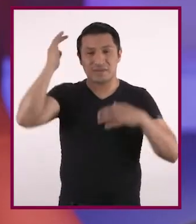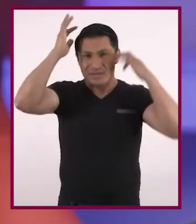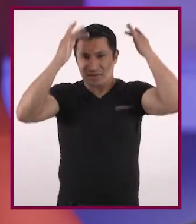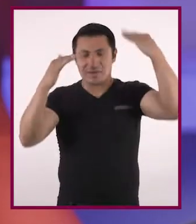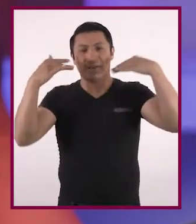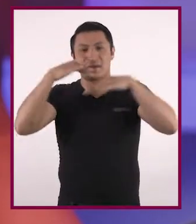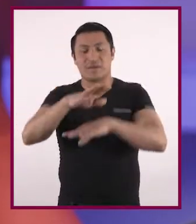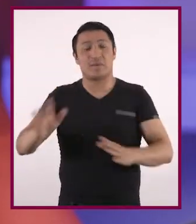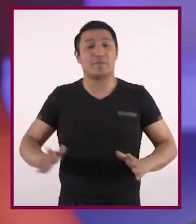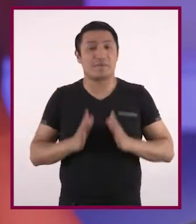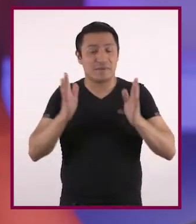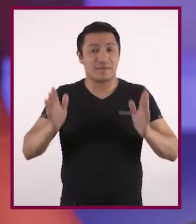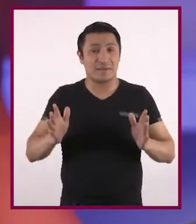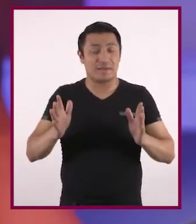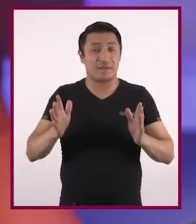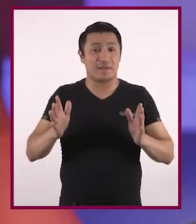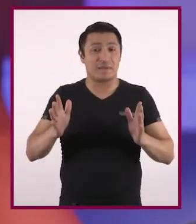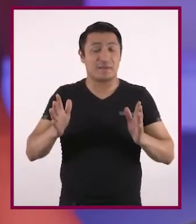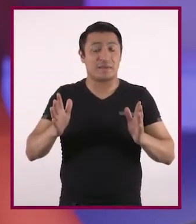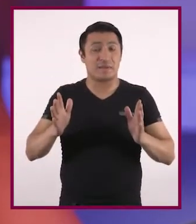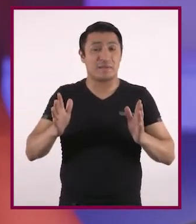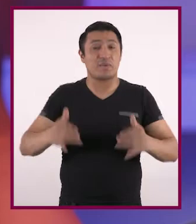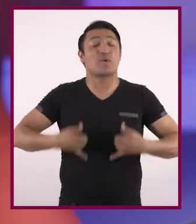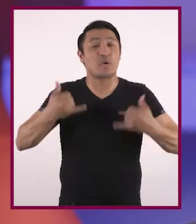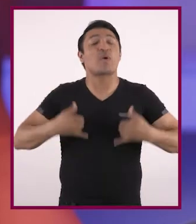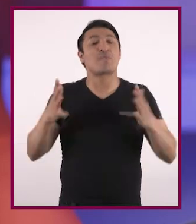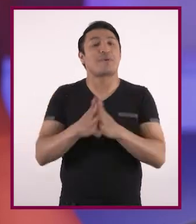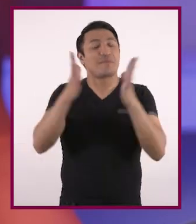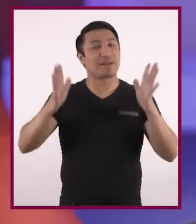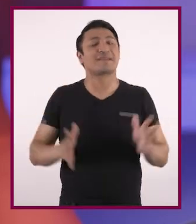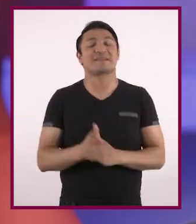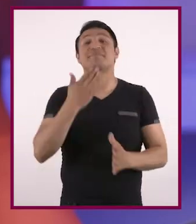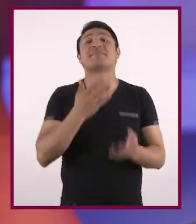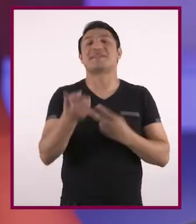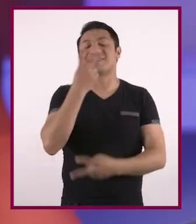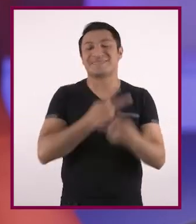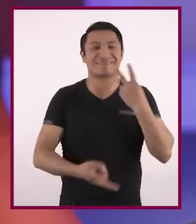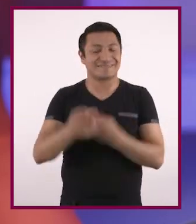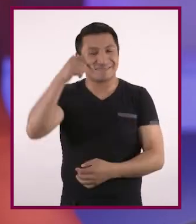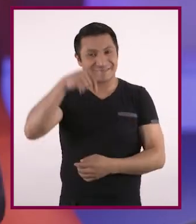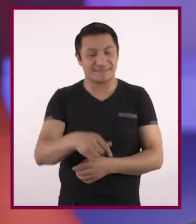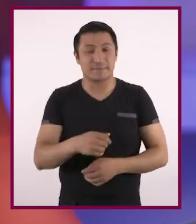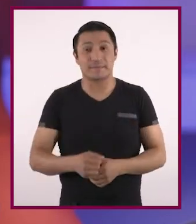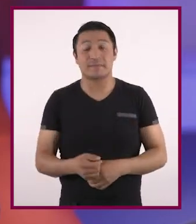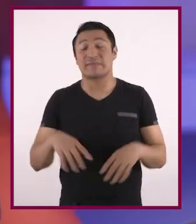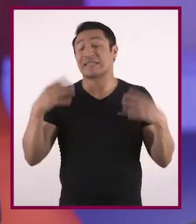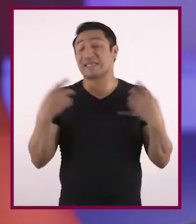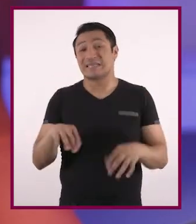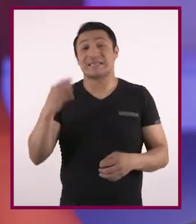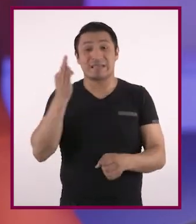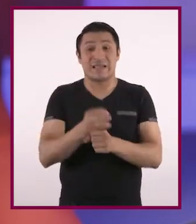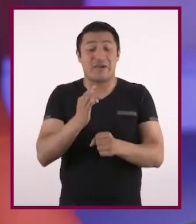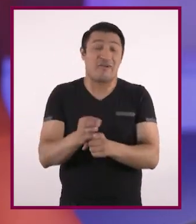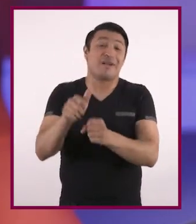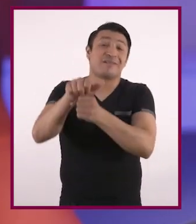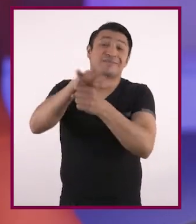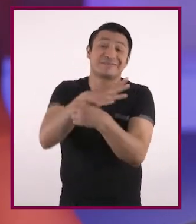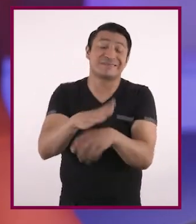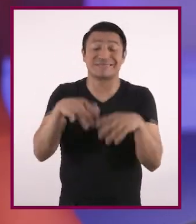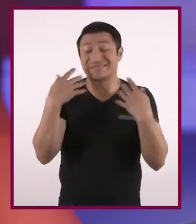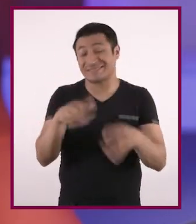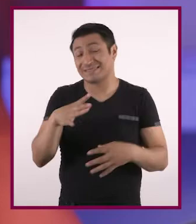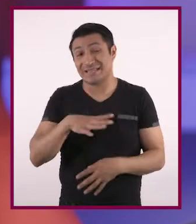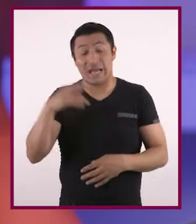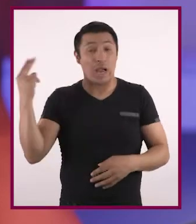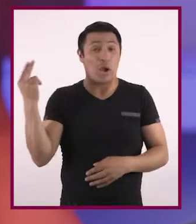el poder de participación que tenemos los y las jóvenes. Bienvenidas y bienvenidos. Con la emergencia sanitaria ocasionada por la COVID-19,